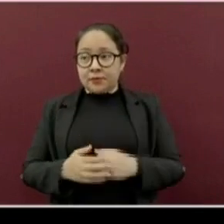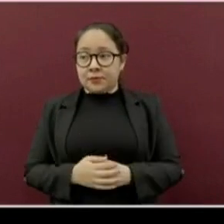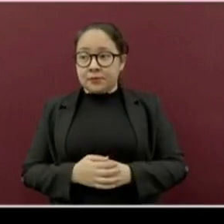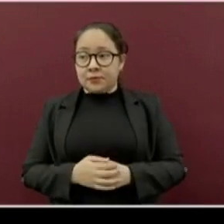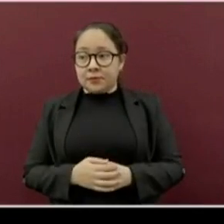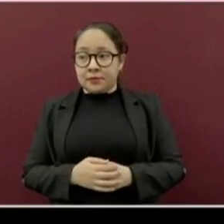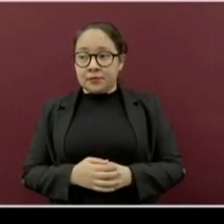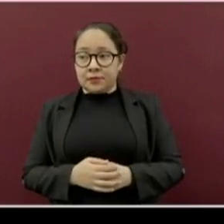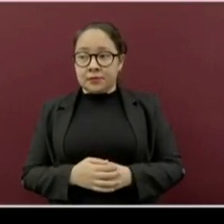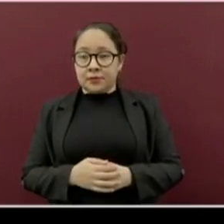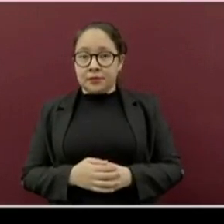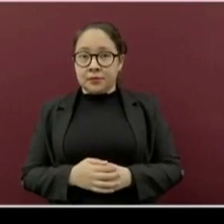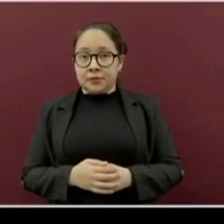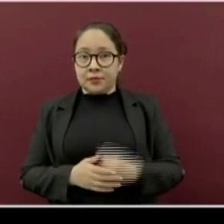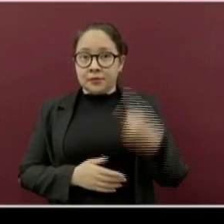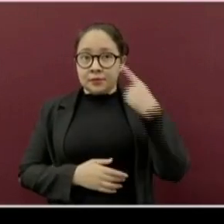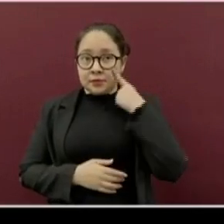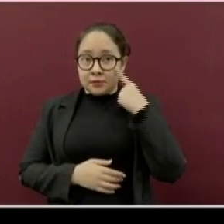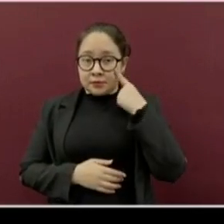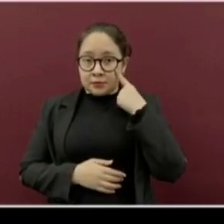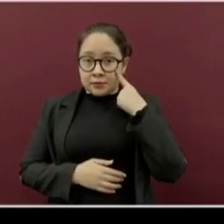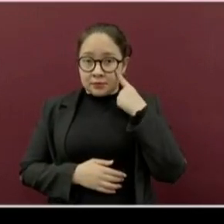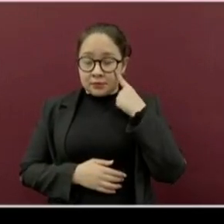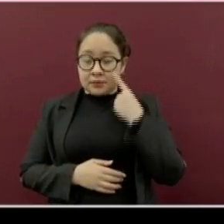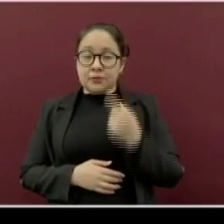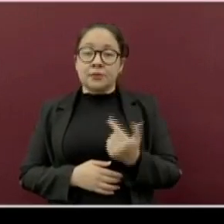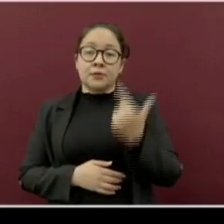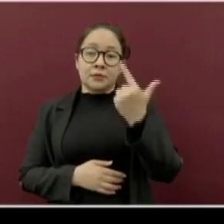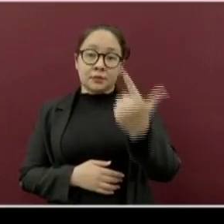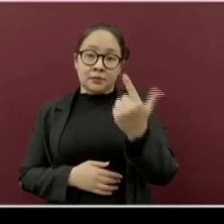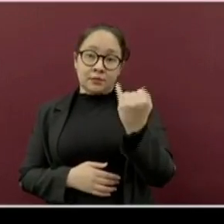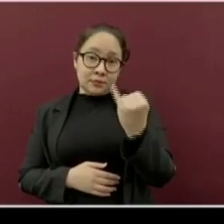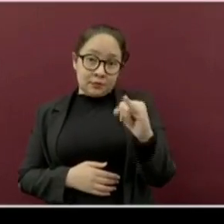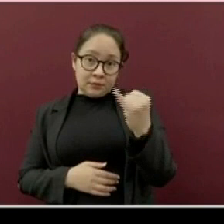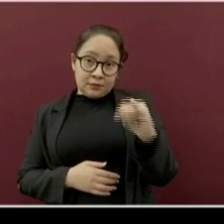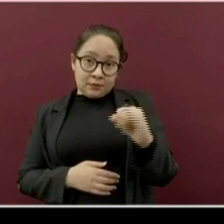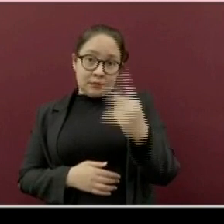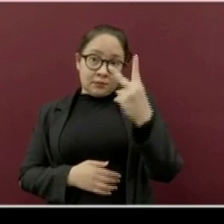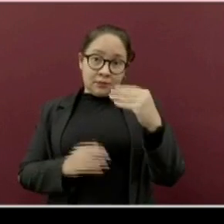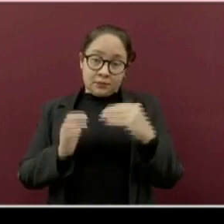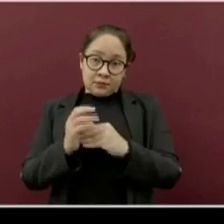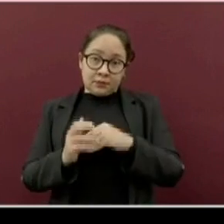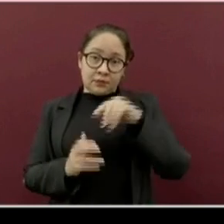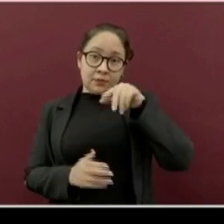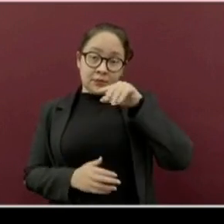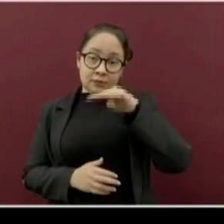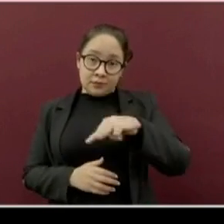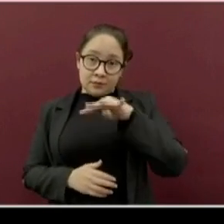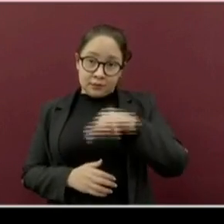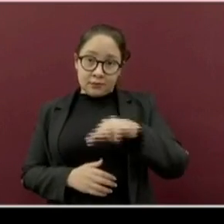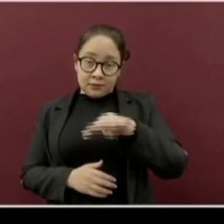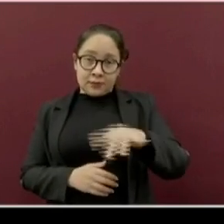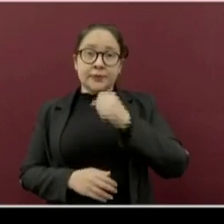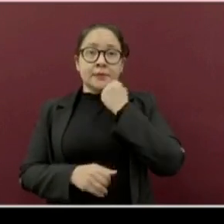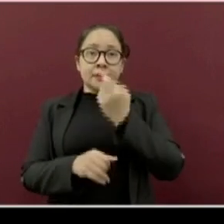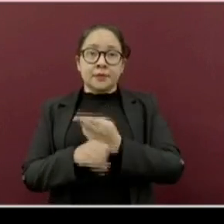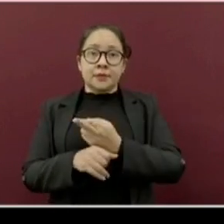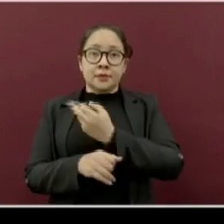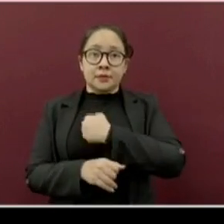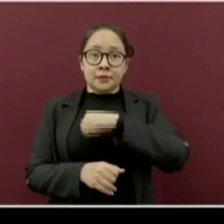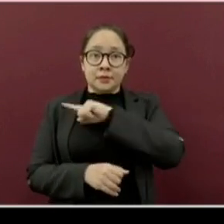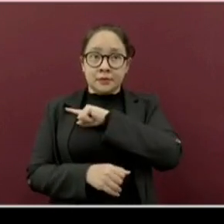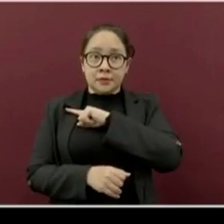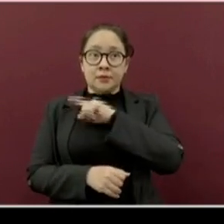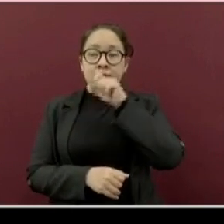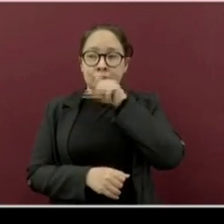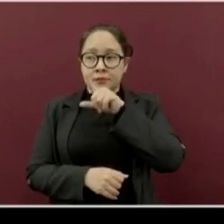Familia veracruzana, miren ustedes, el 7 de junio de 2019, la Secretaría de Salud y los